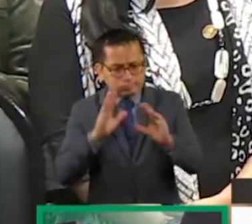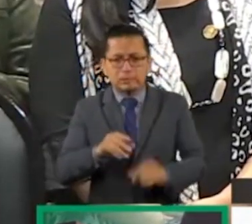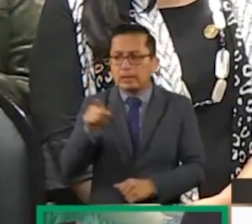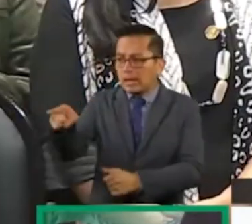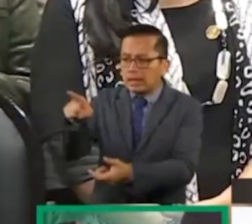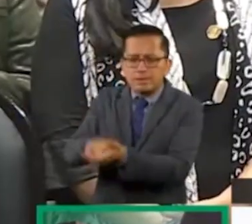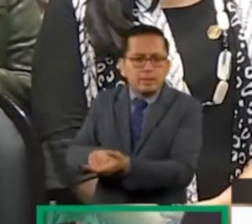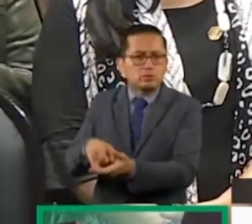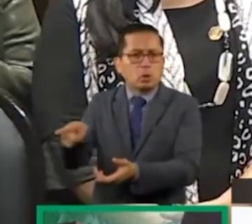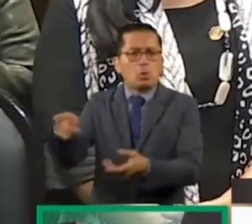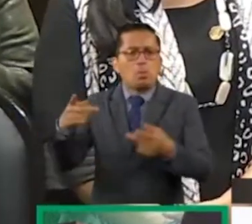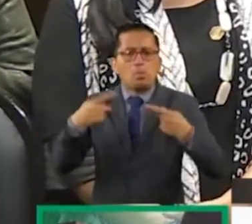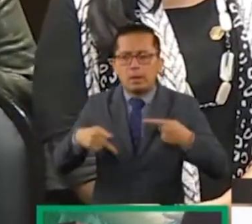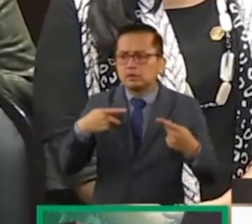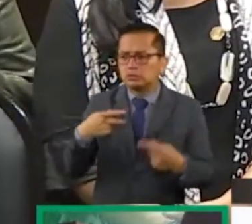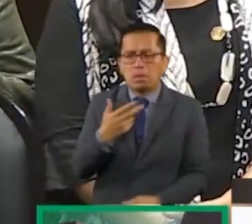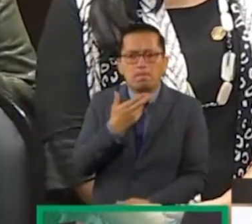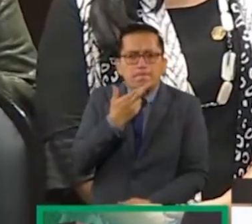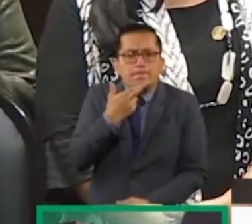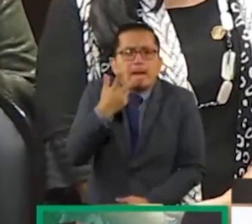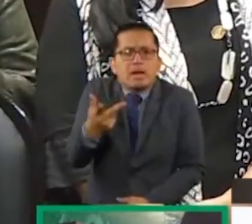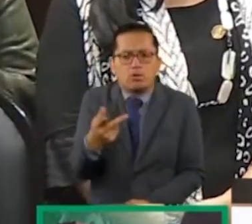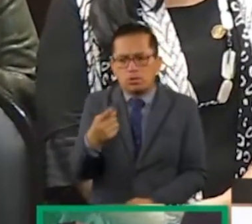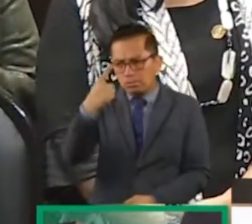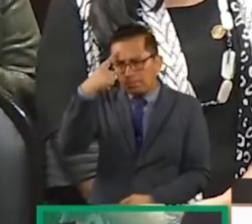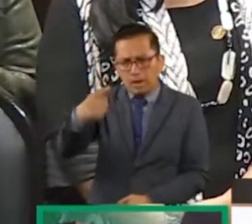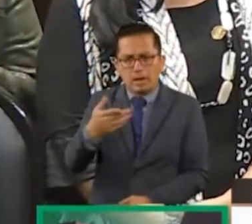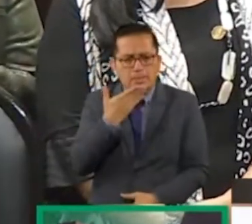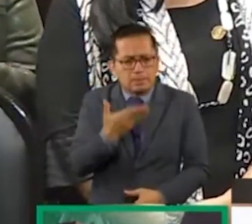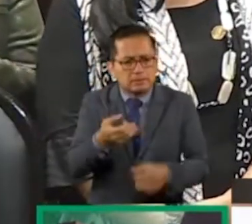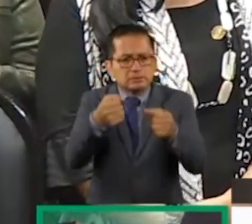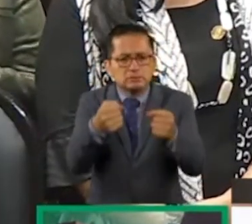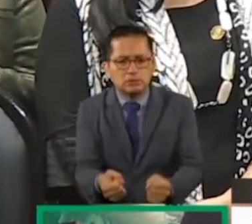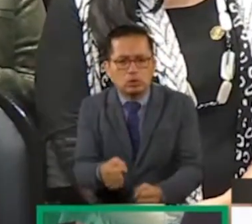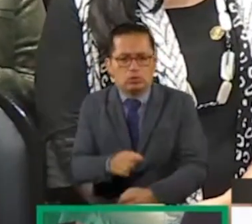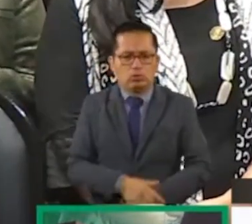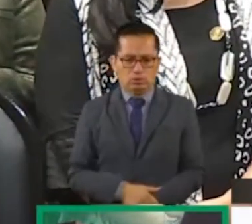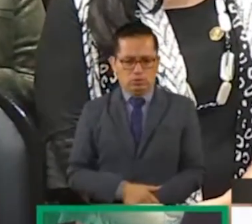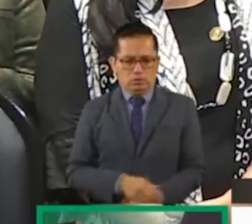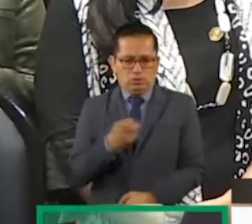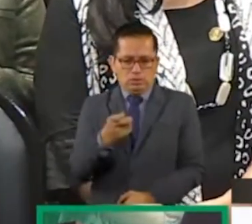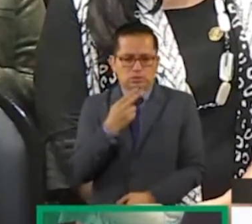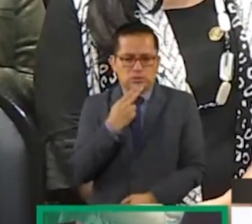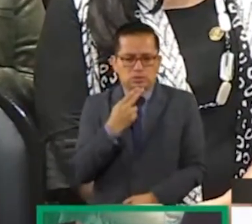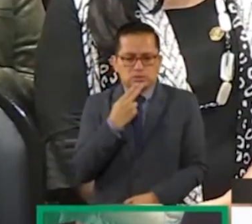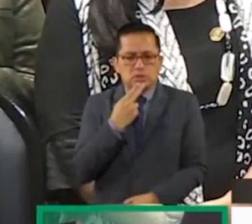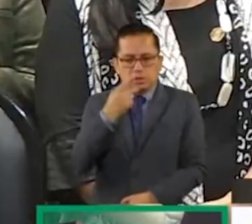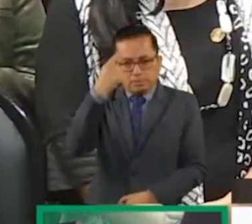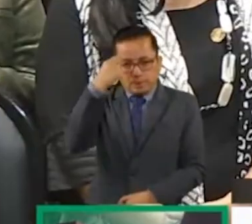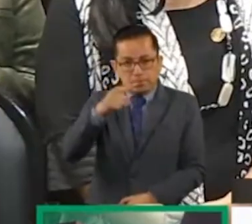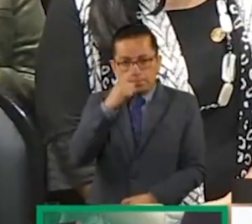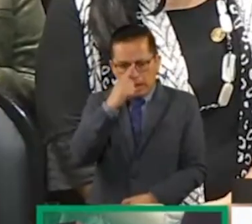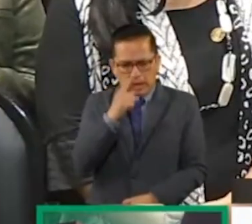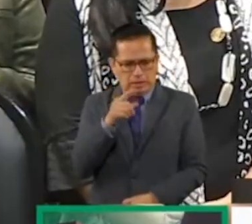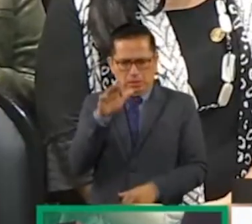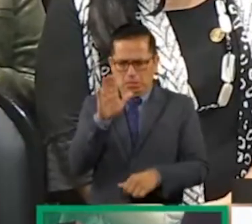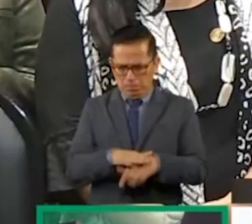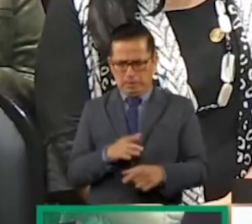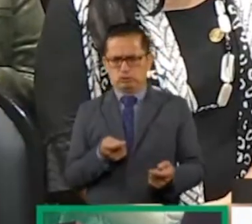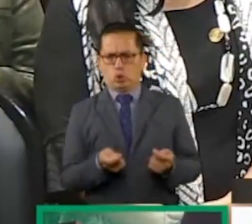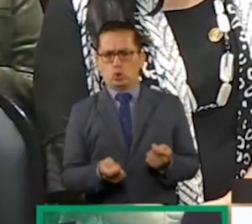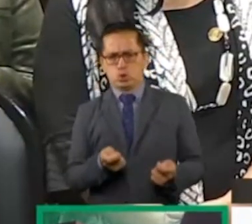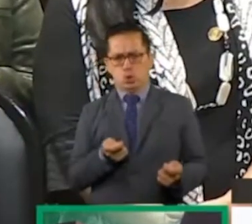mujeres a cargo de una seguridad que nos va a permitir tener mayor control.